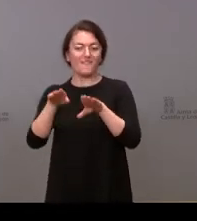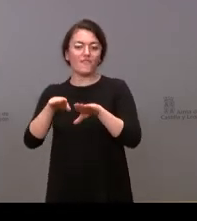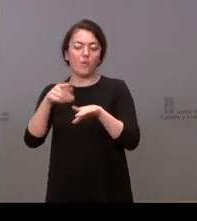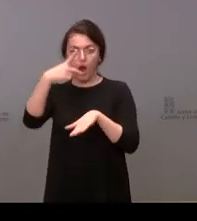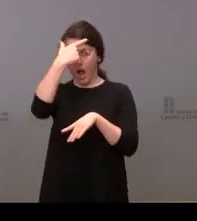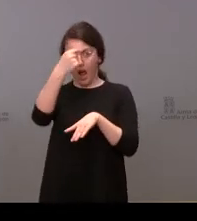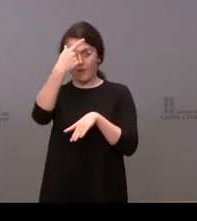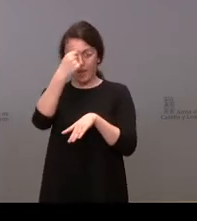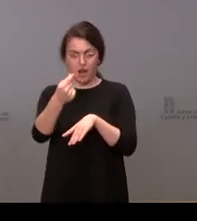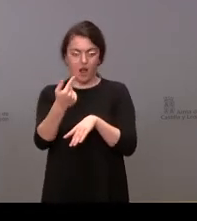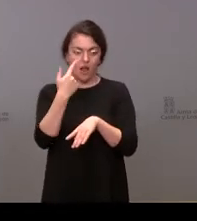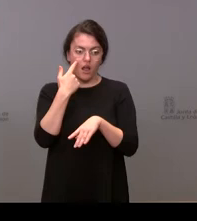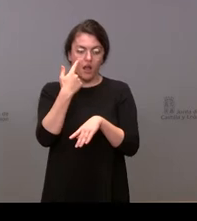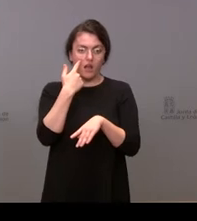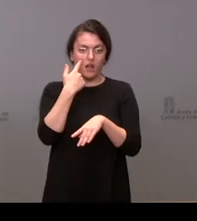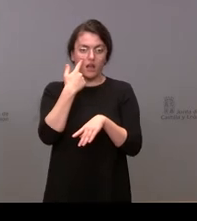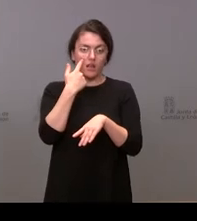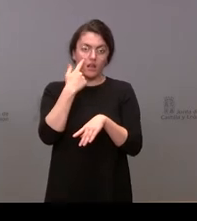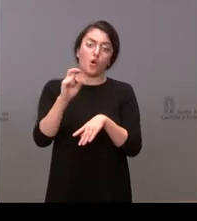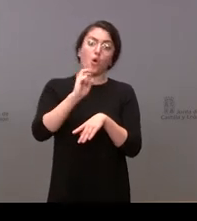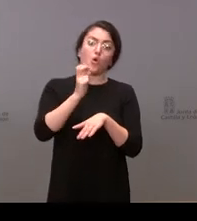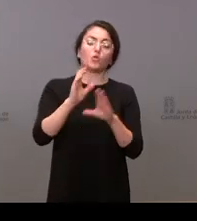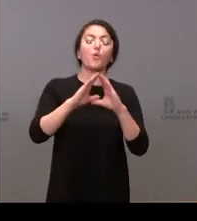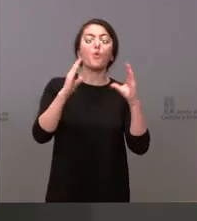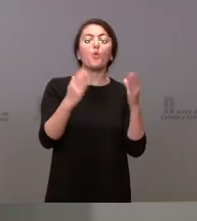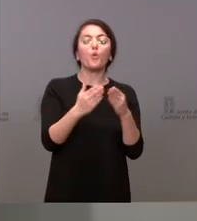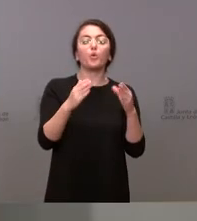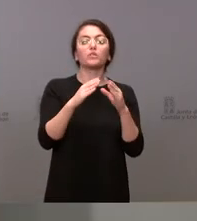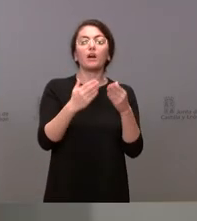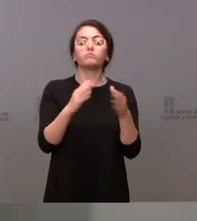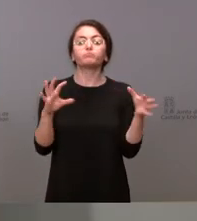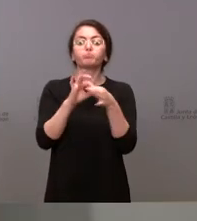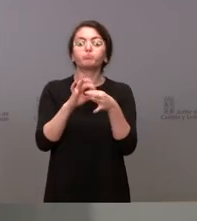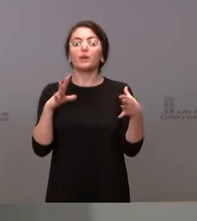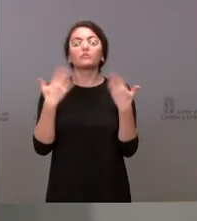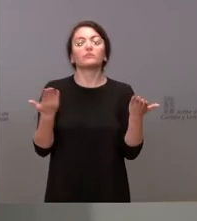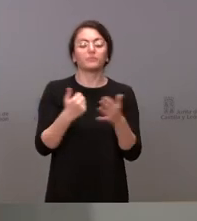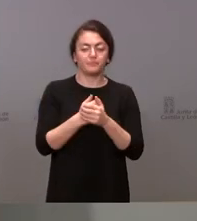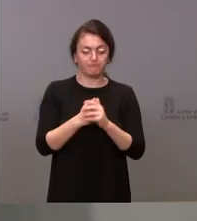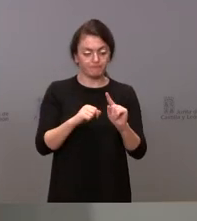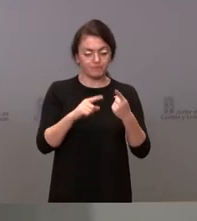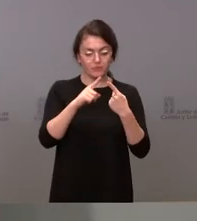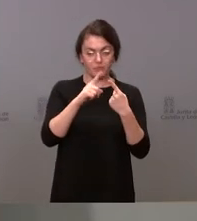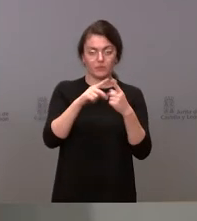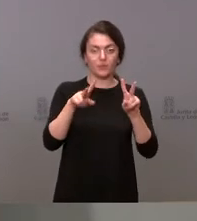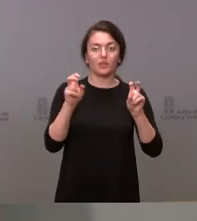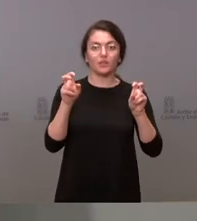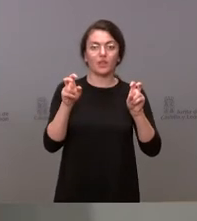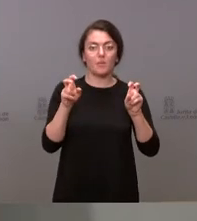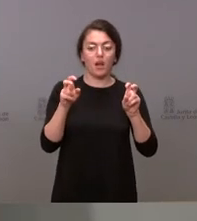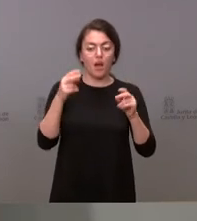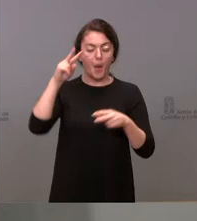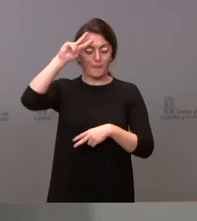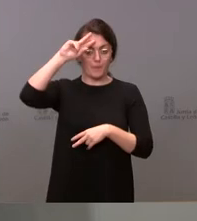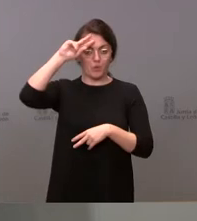encajaría eso con el mensaje de la Junta y de su partido. Gracias. Muy bien. Sobre el primer asunto, sobre nuestra preocupación